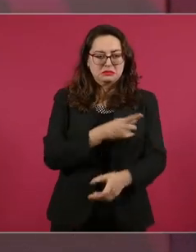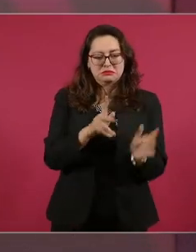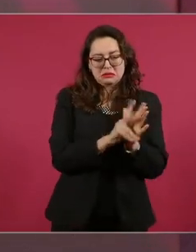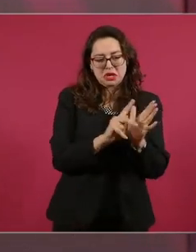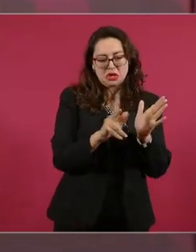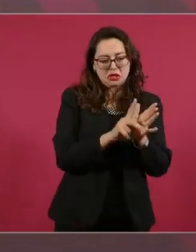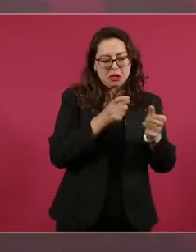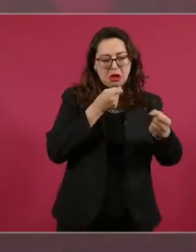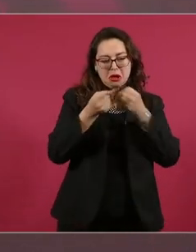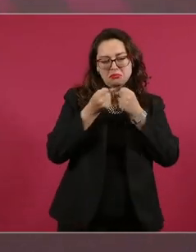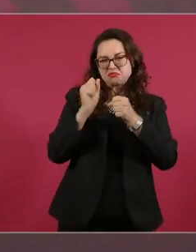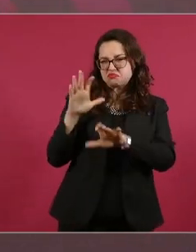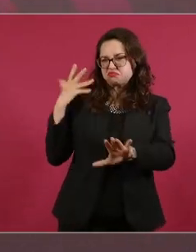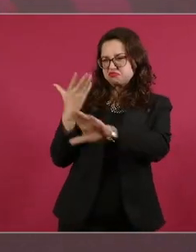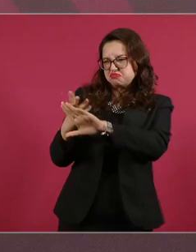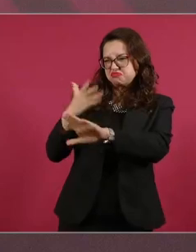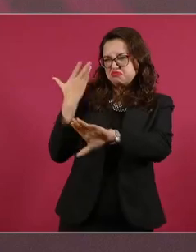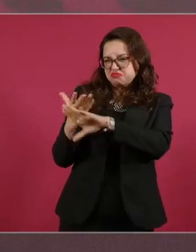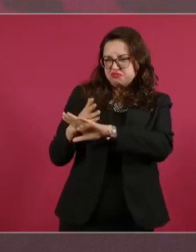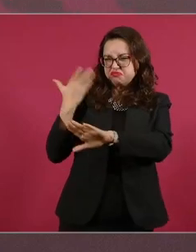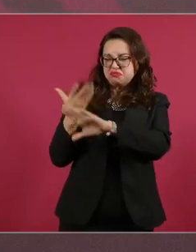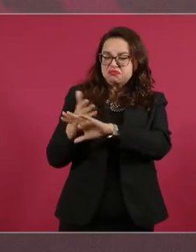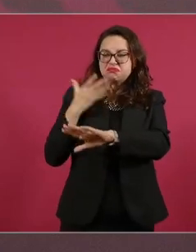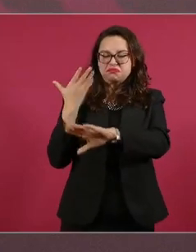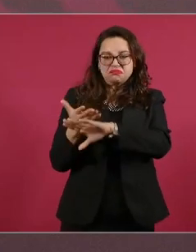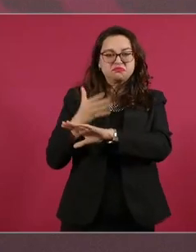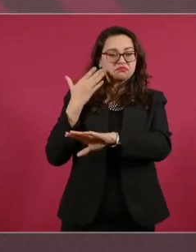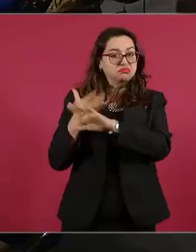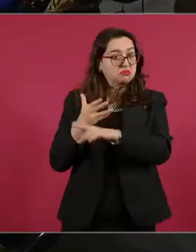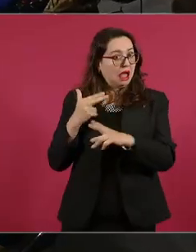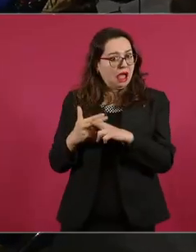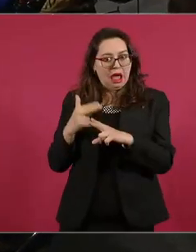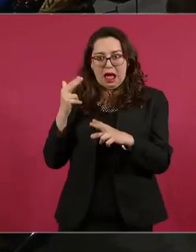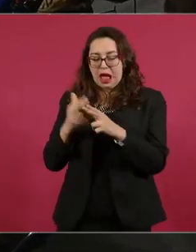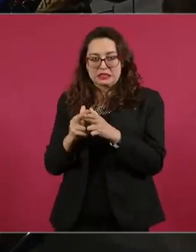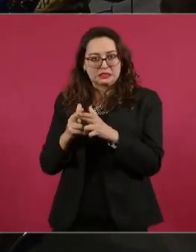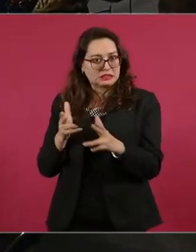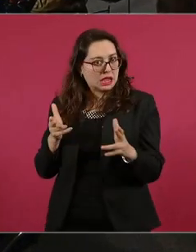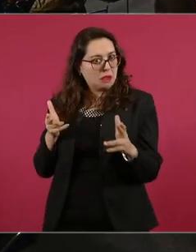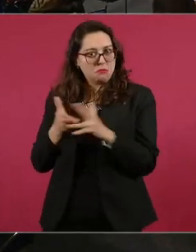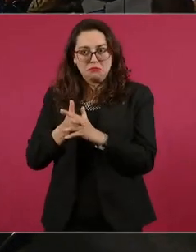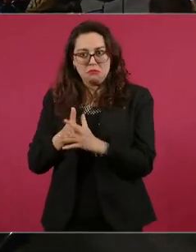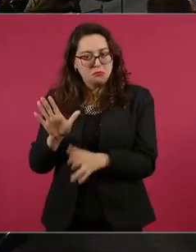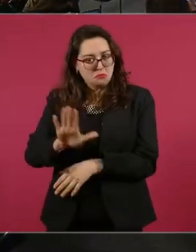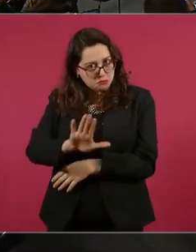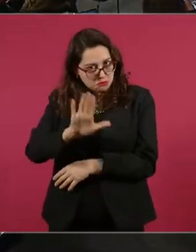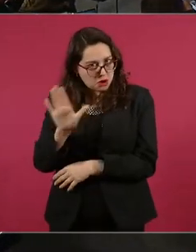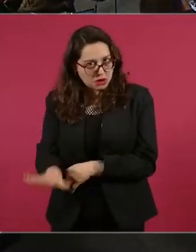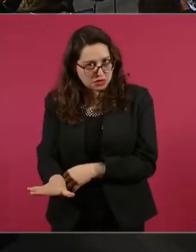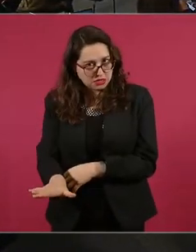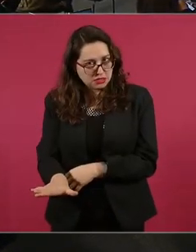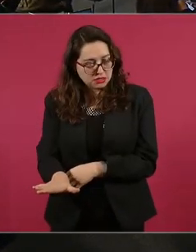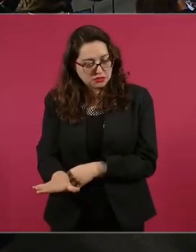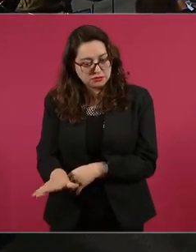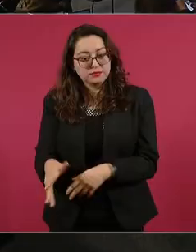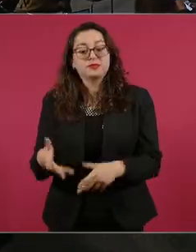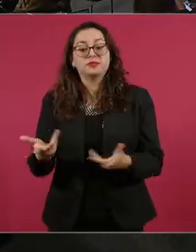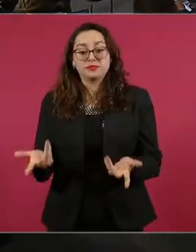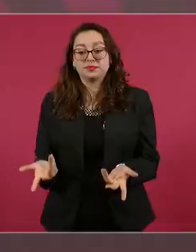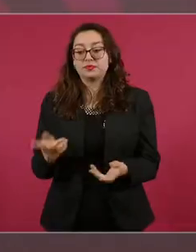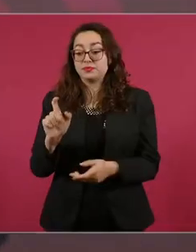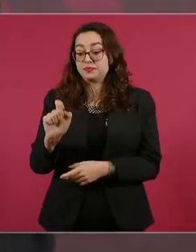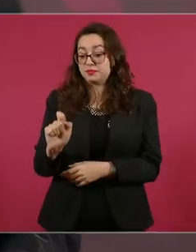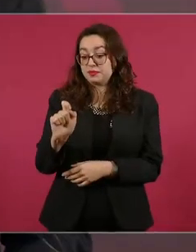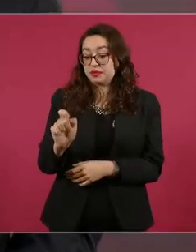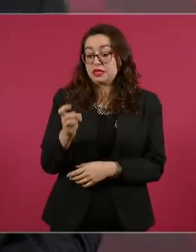infame a Francisco I. Madero, que fueron preparando el terreno para que un